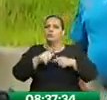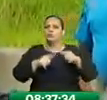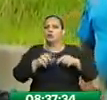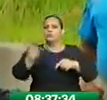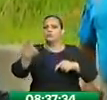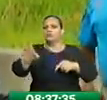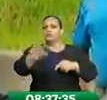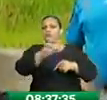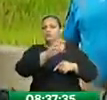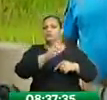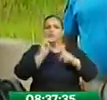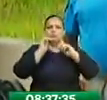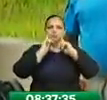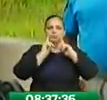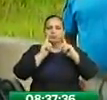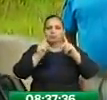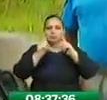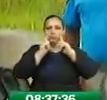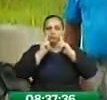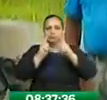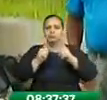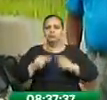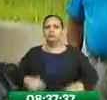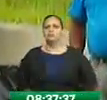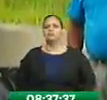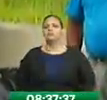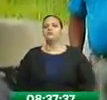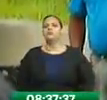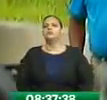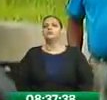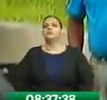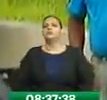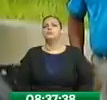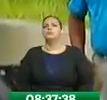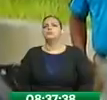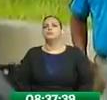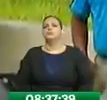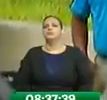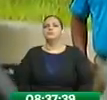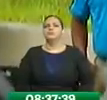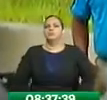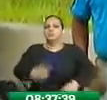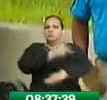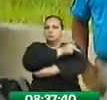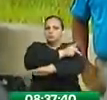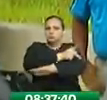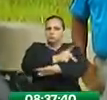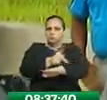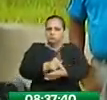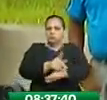todas las vías principales, específicamente en la perimetral y en la